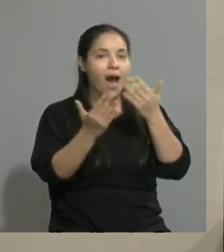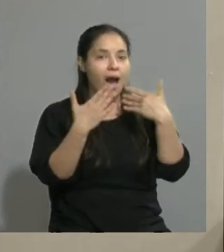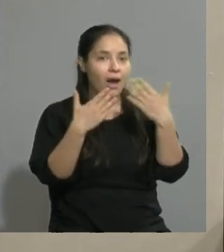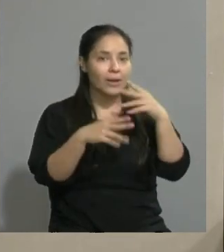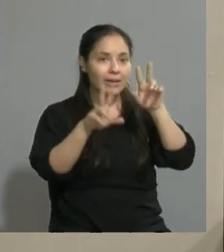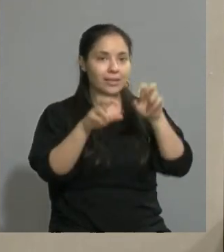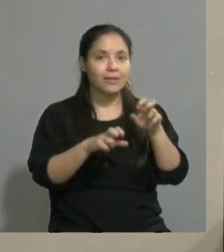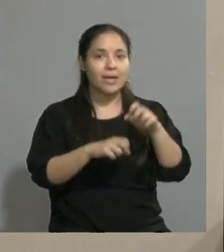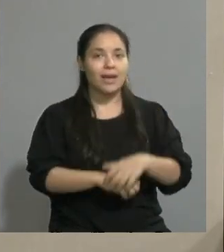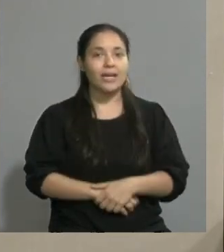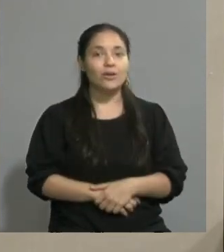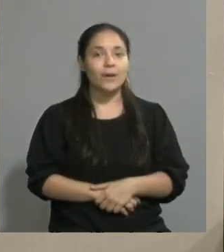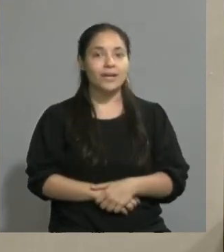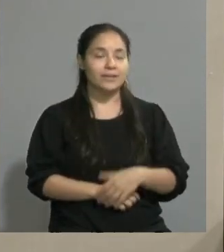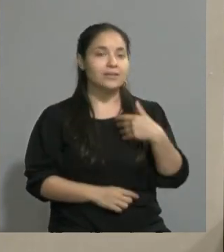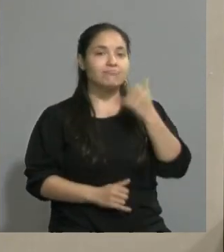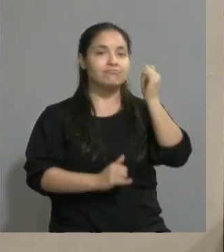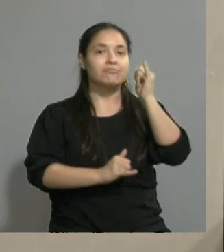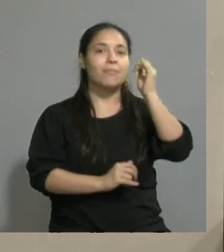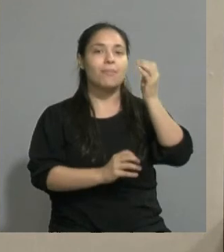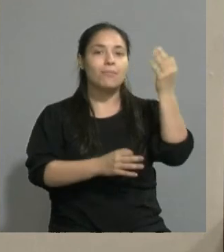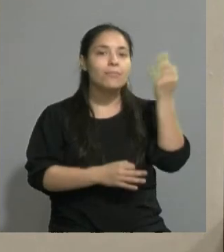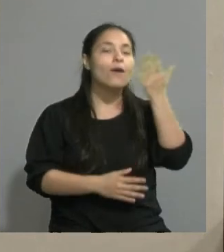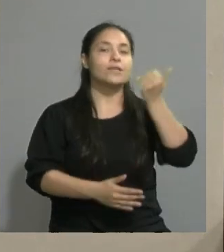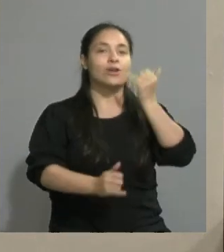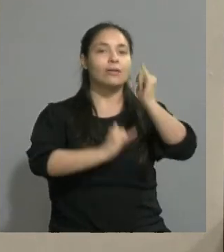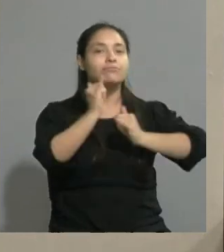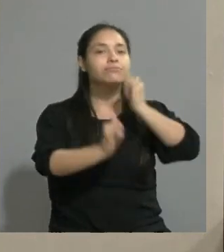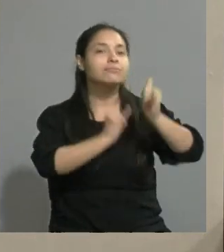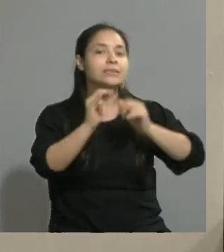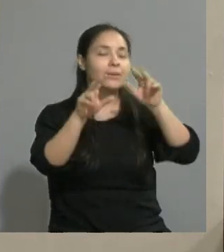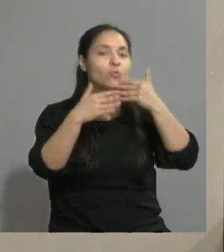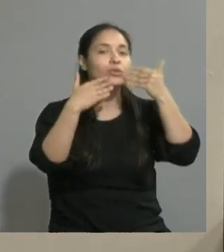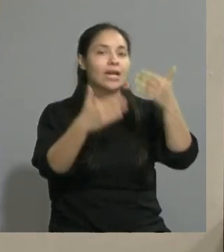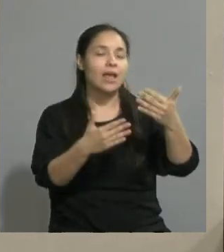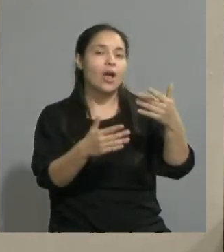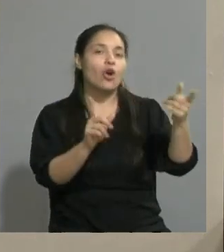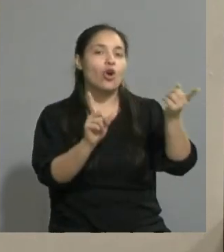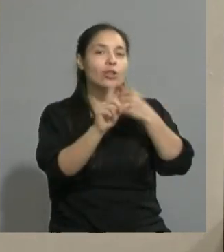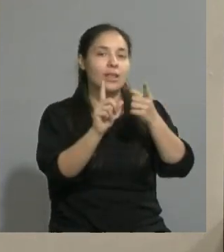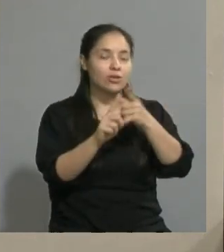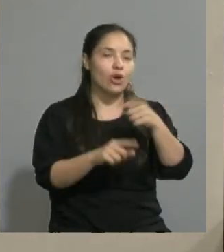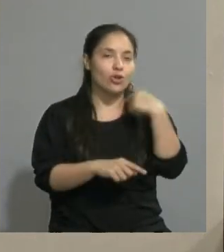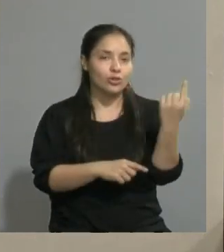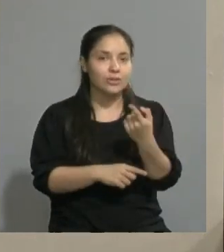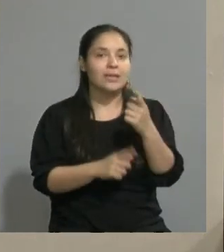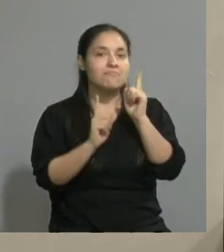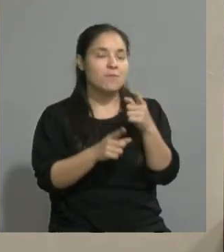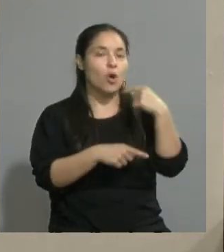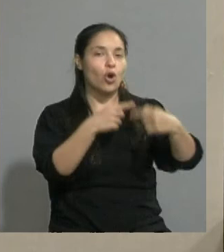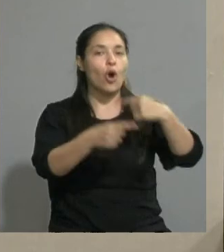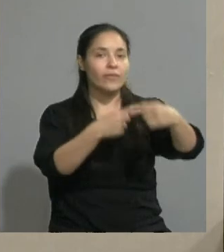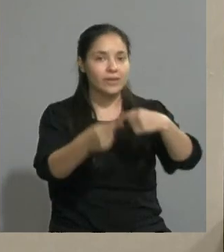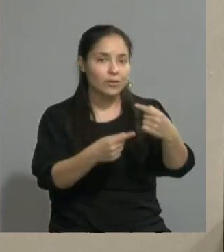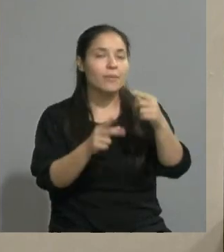porque es el experto en este tema, así es que le agradecemos que haya tenido la comunicación con nosotros y seguiremos de cerca lo que está